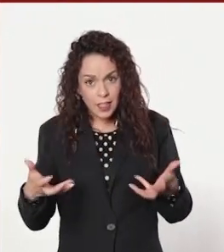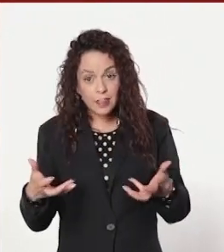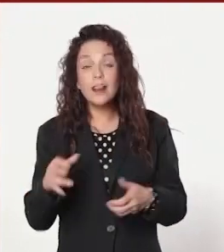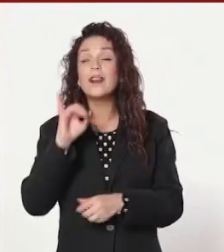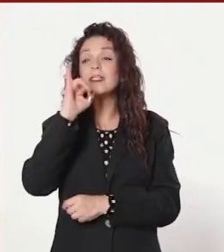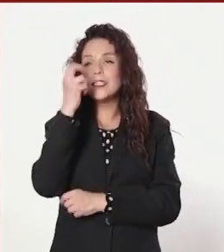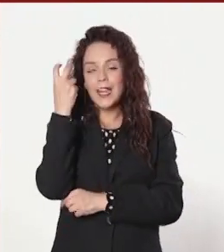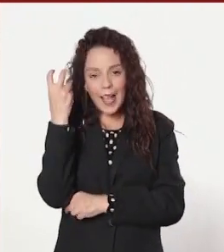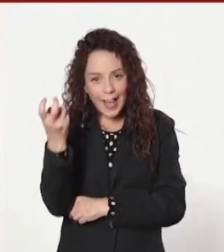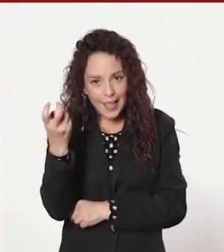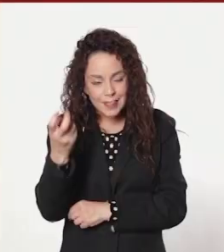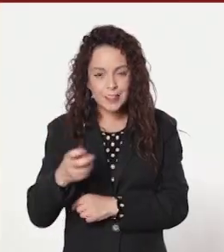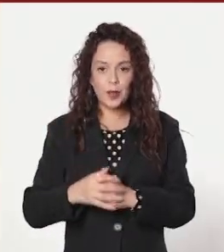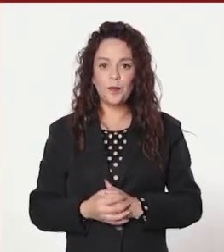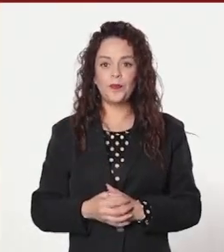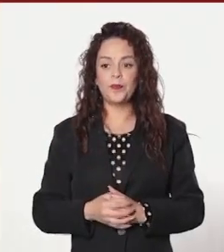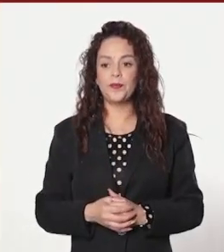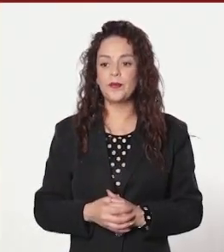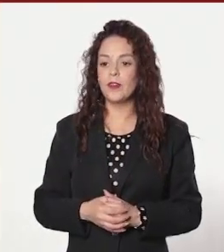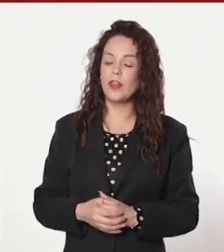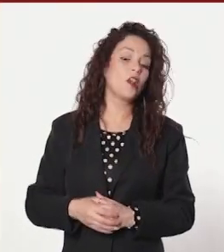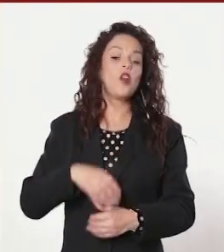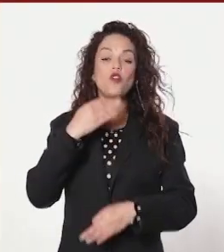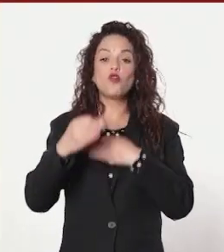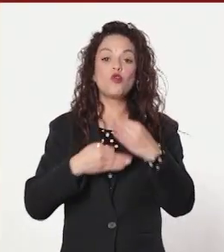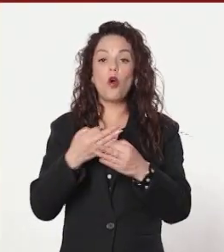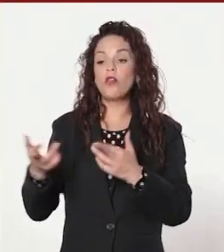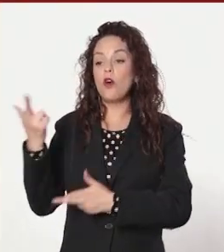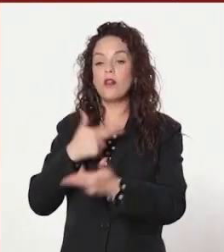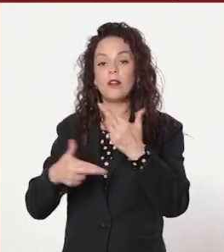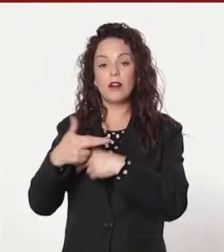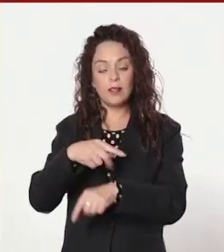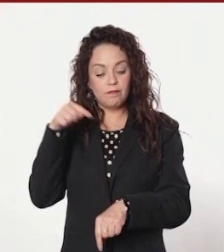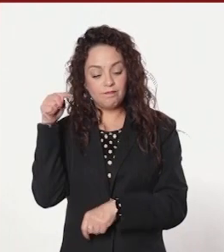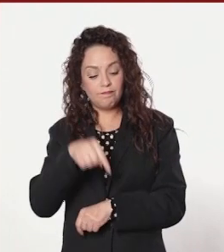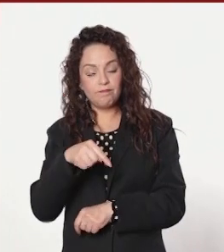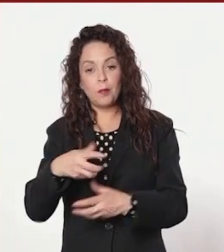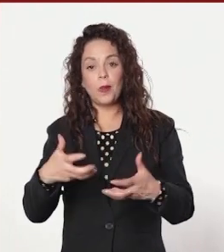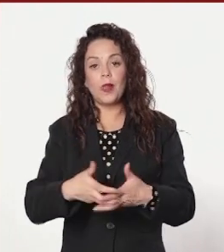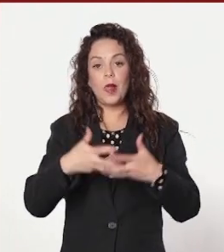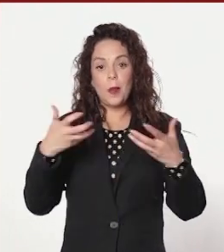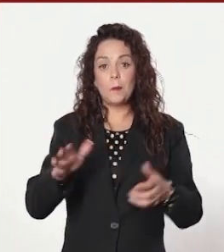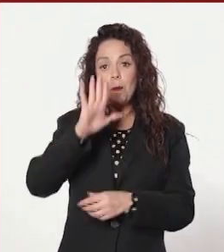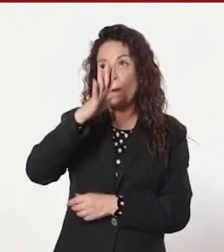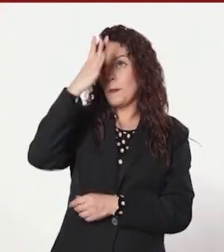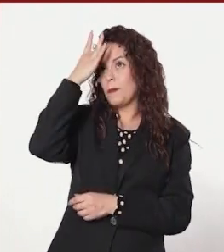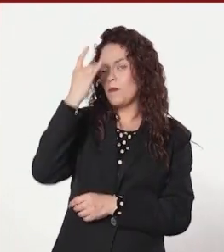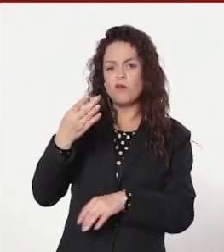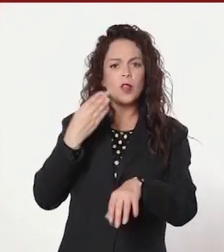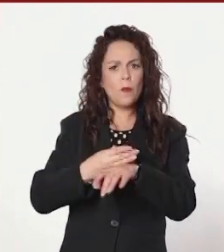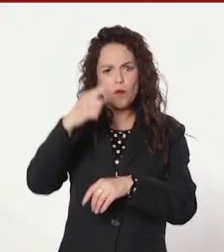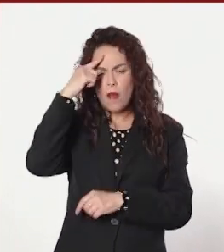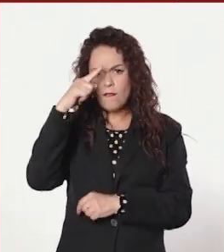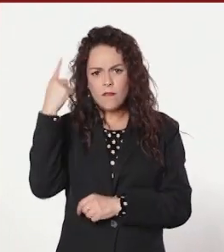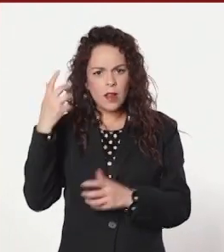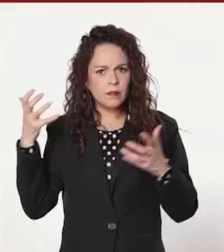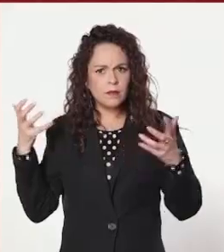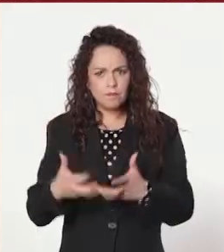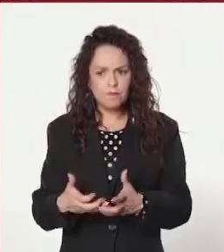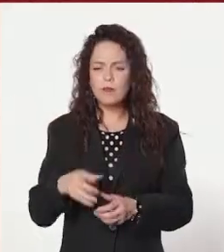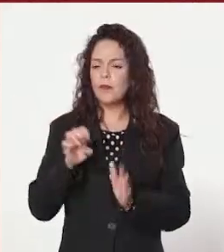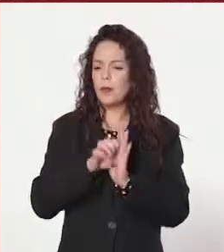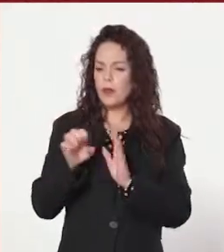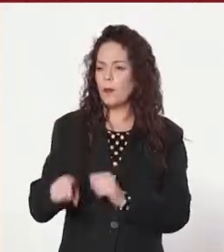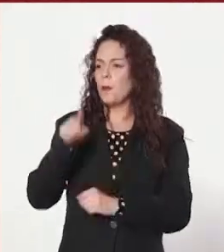Exactamente, sí, o sea, todo regresa a la tierra, en verdad es mágico y es súper fácil de hacerlo. Tú lo único que vas a hacer es